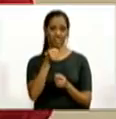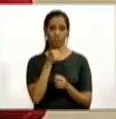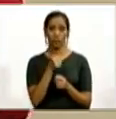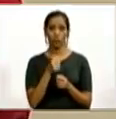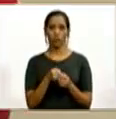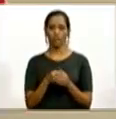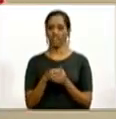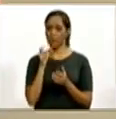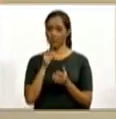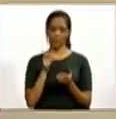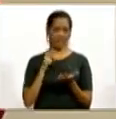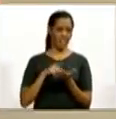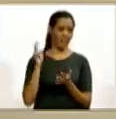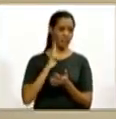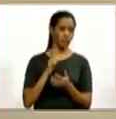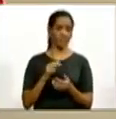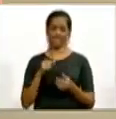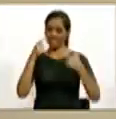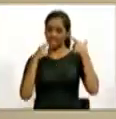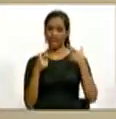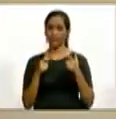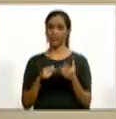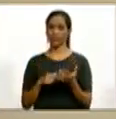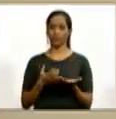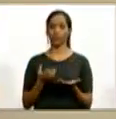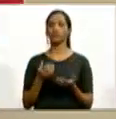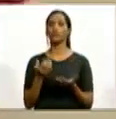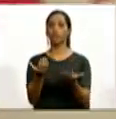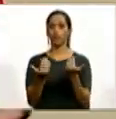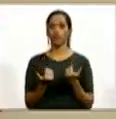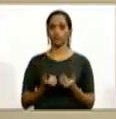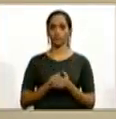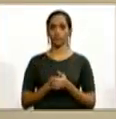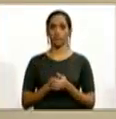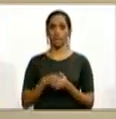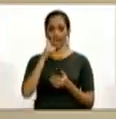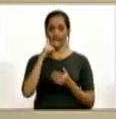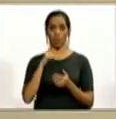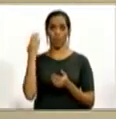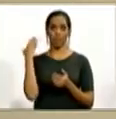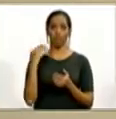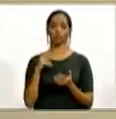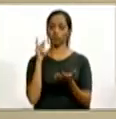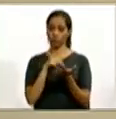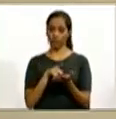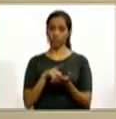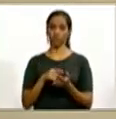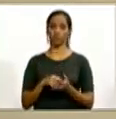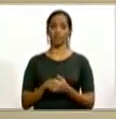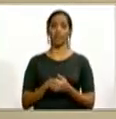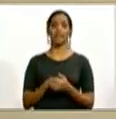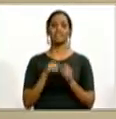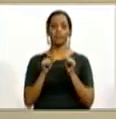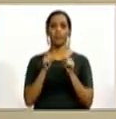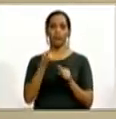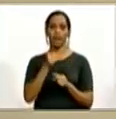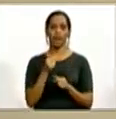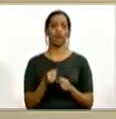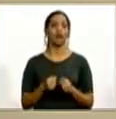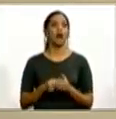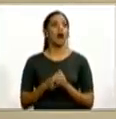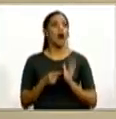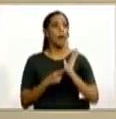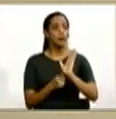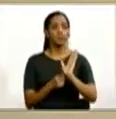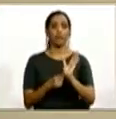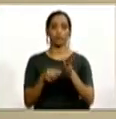no venía a Venezuela, que Chávez no iba a lograr la extradición, entrevistaron al tipo. El año pasado te pusiste ahí con El Ciudadano, en ese mismo canal, a mostrar un poco bolsita